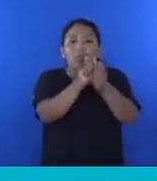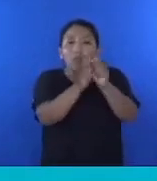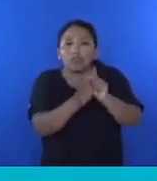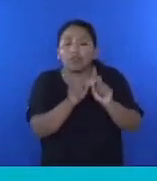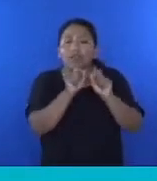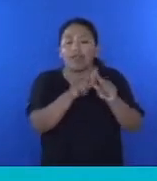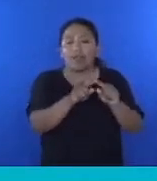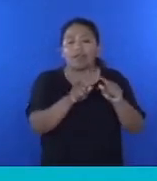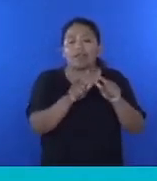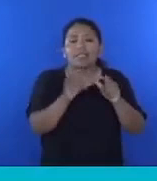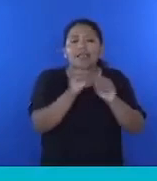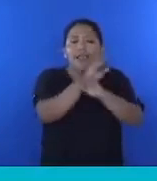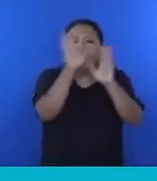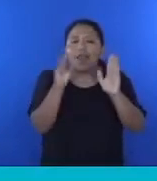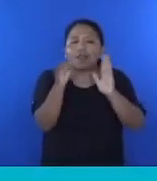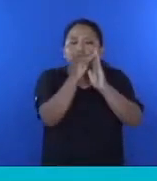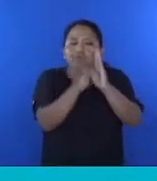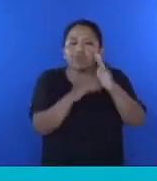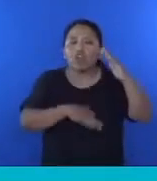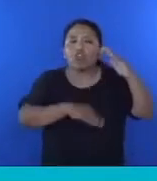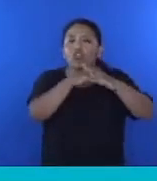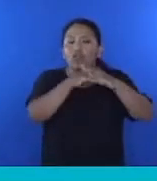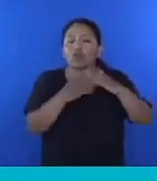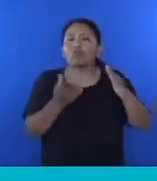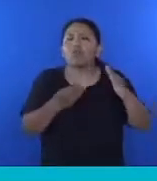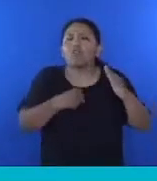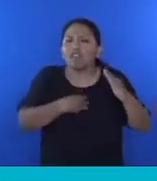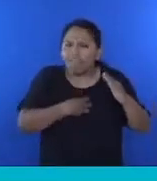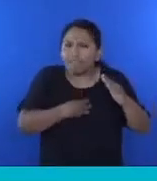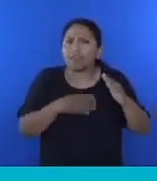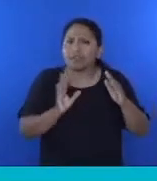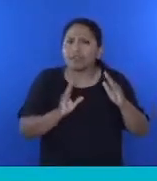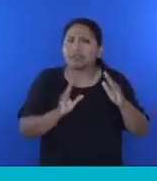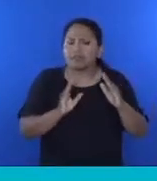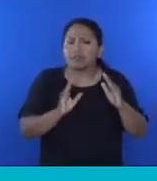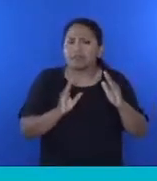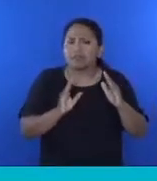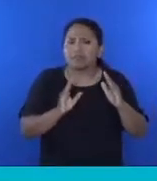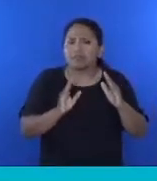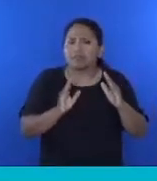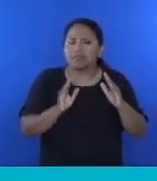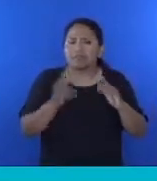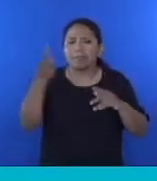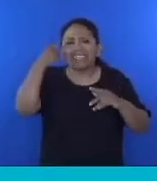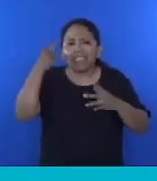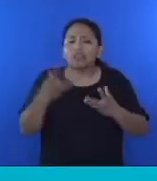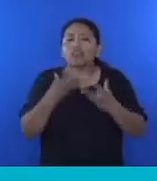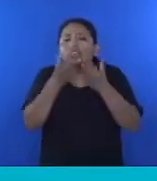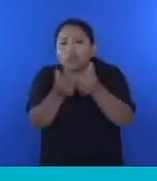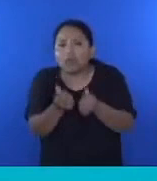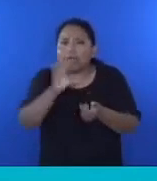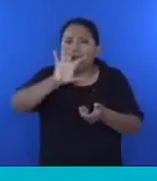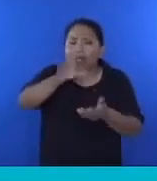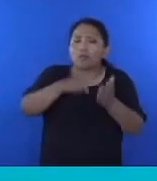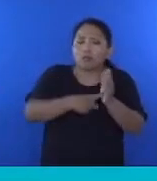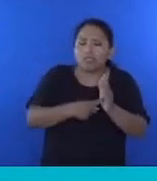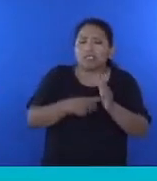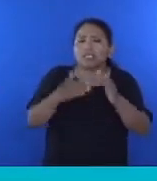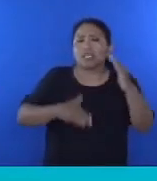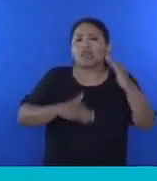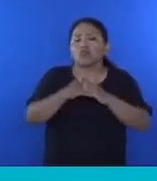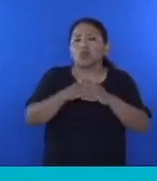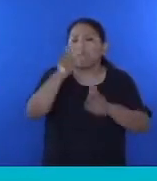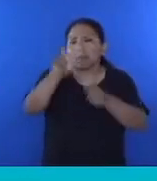dejar claros los topes, porque lo hicimos con buena fe, votamos esos topes con buena fe, pensando que ayudaban a la provincia y que eran el tope